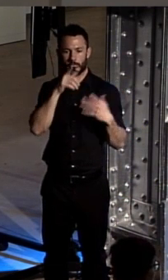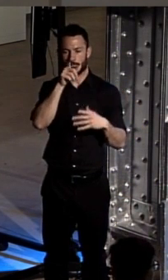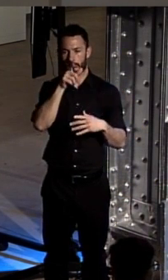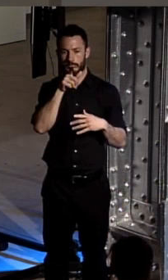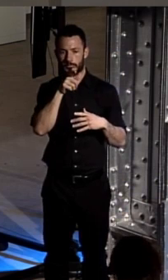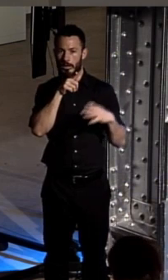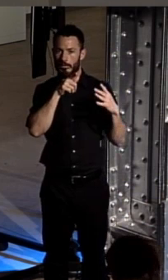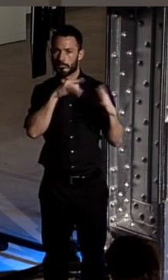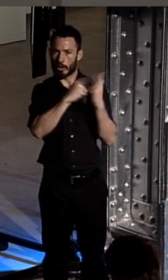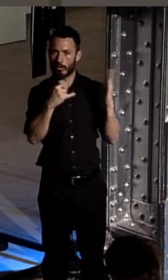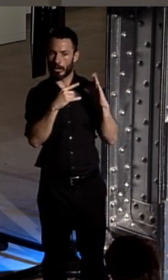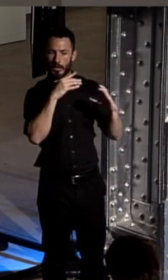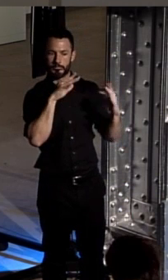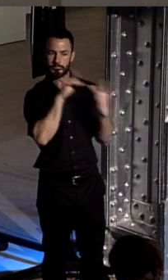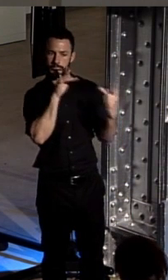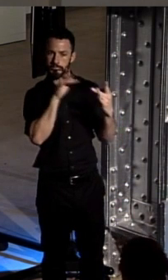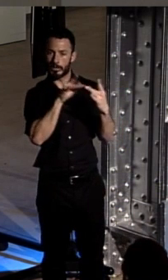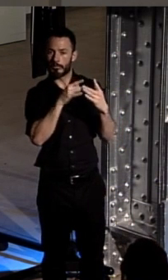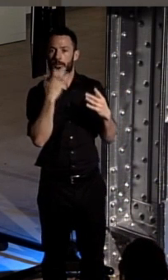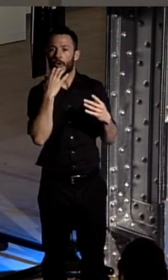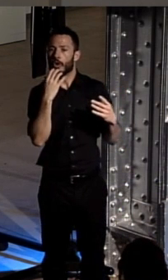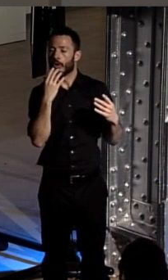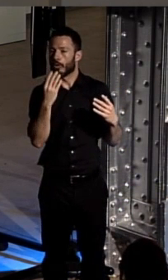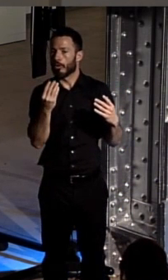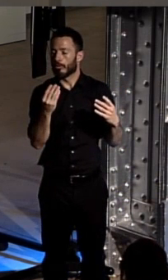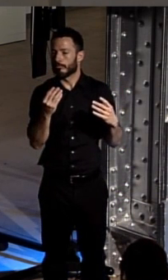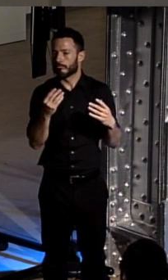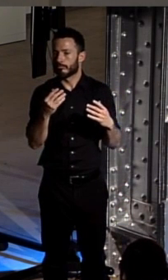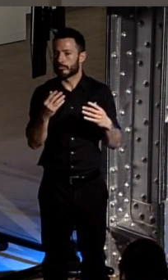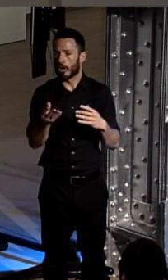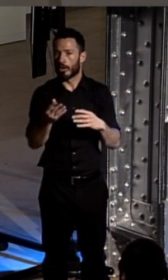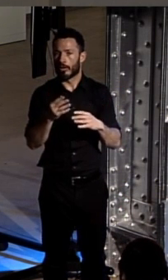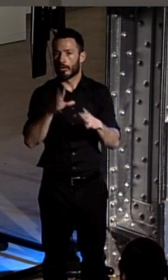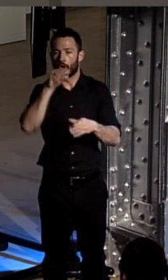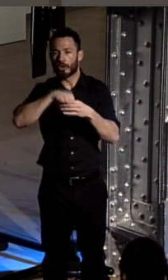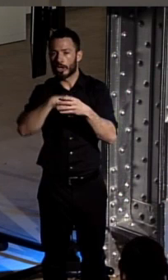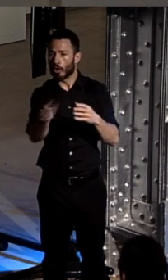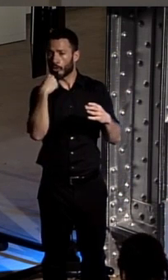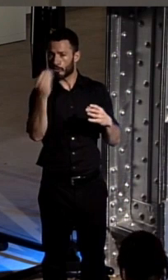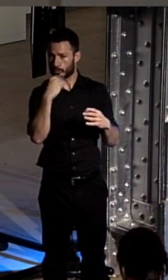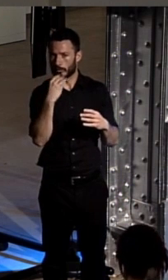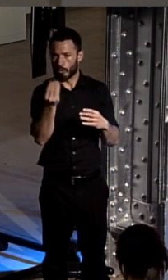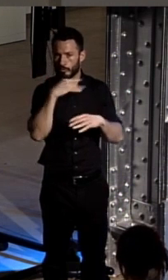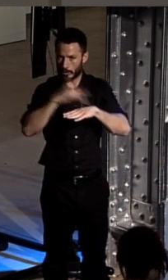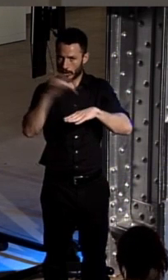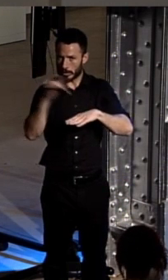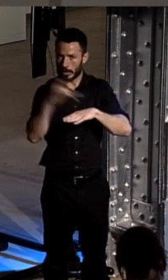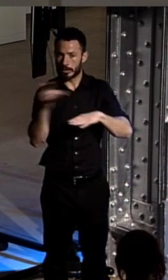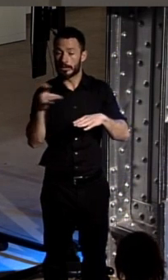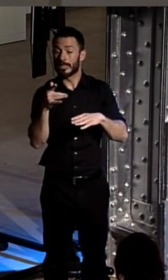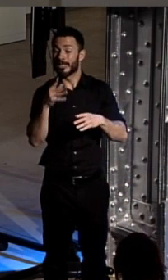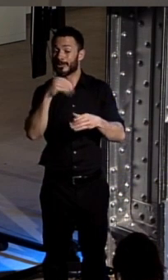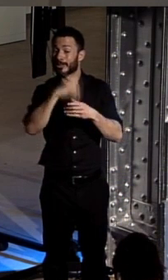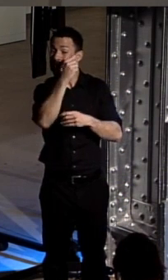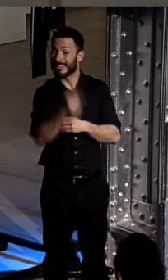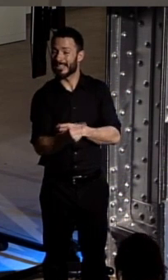con la tecnología, sino que cuando consumimos contenidos, sobre todo contenidos digitales, estos contenidos gran parte del tiempo están diseñados